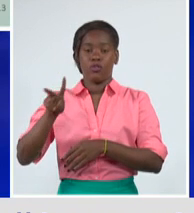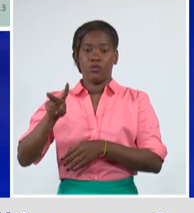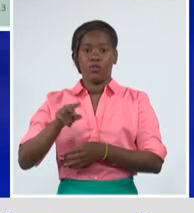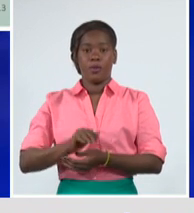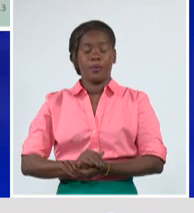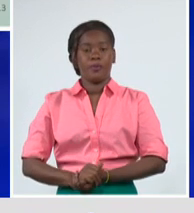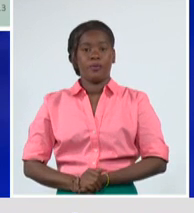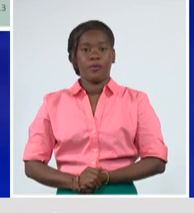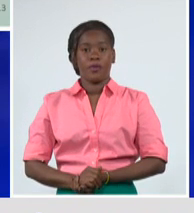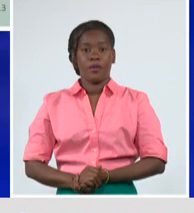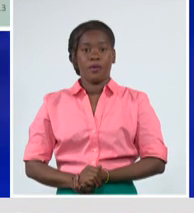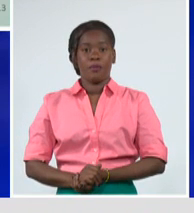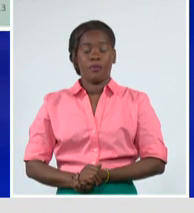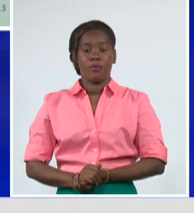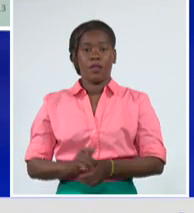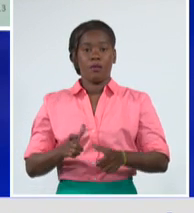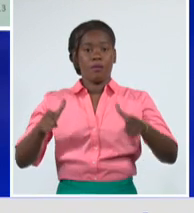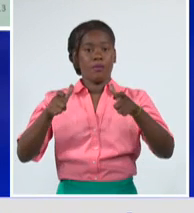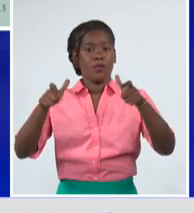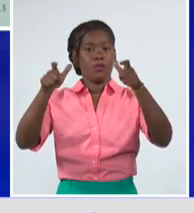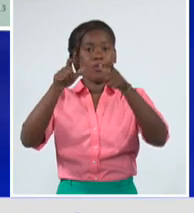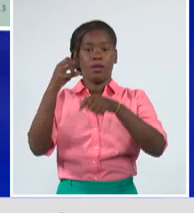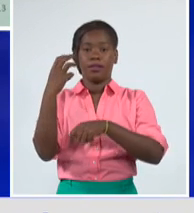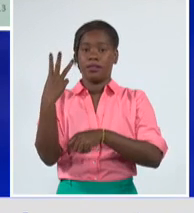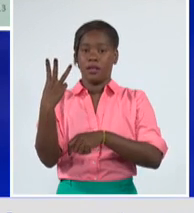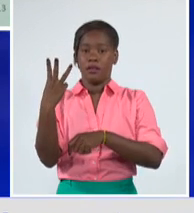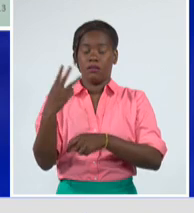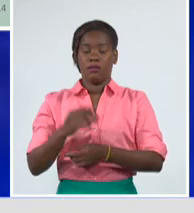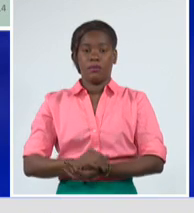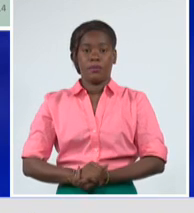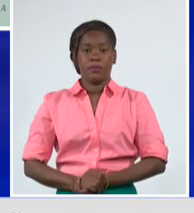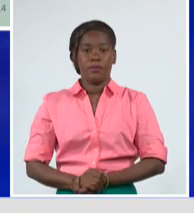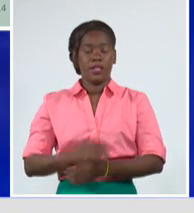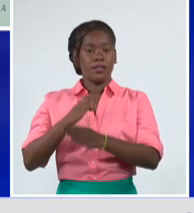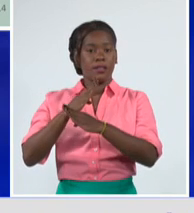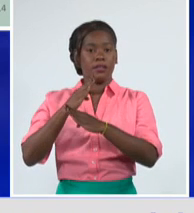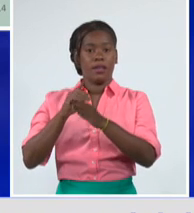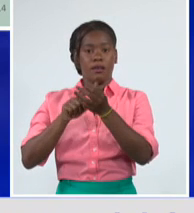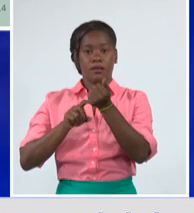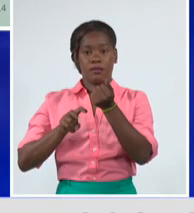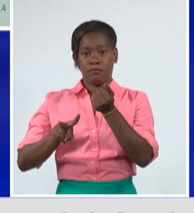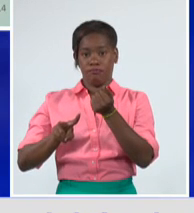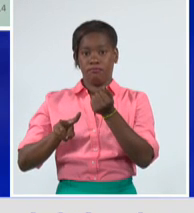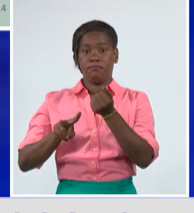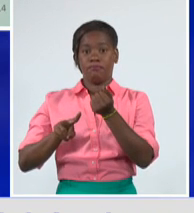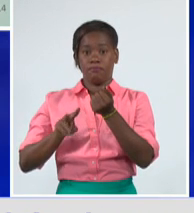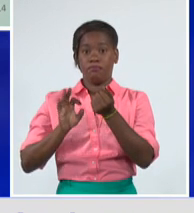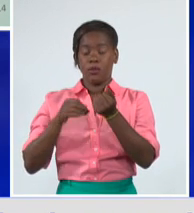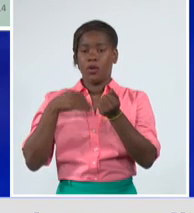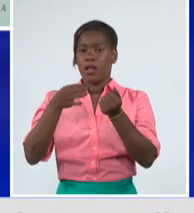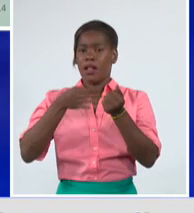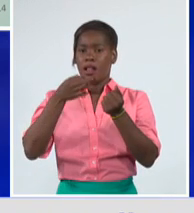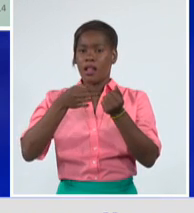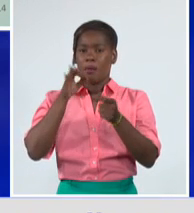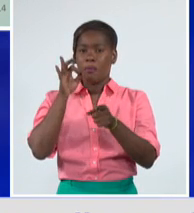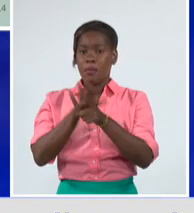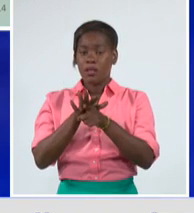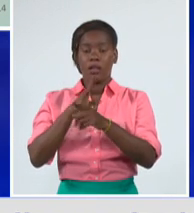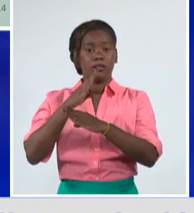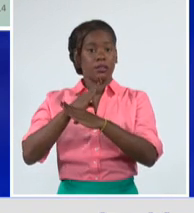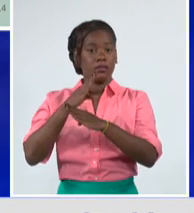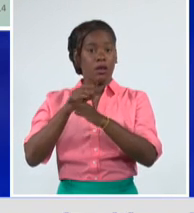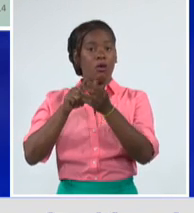Bartolomé Mazó se diagnostican 3 casos. Santiago de Cuba, como dije cuando presenté los mapas,